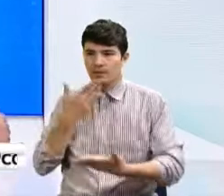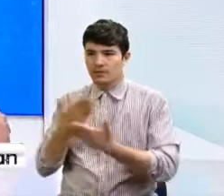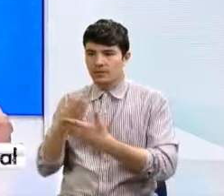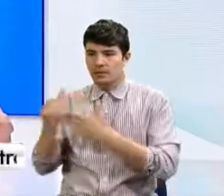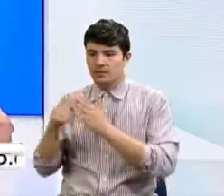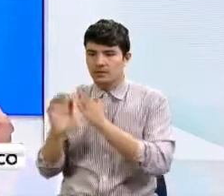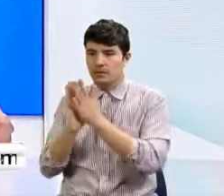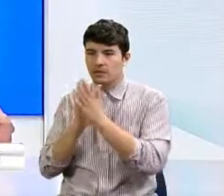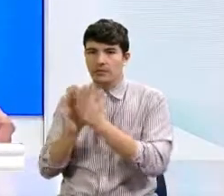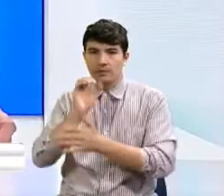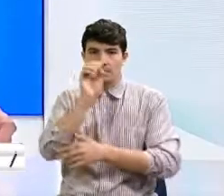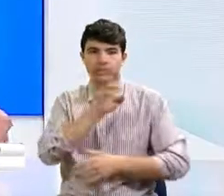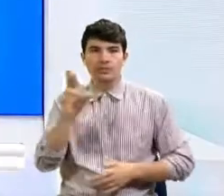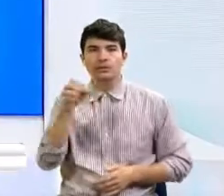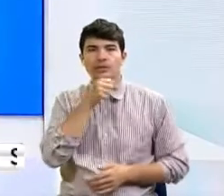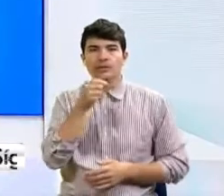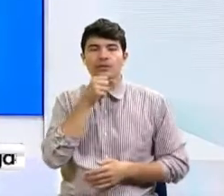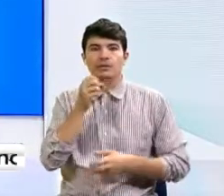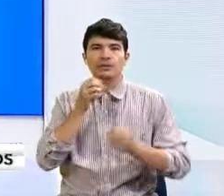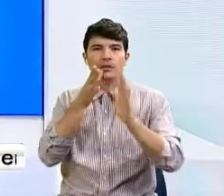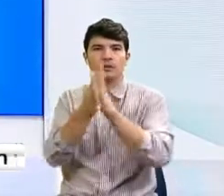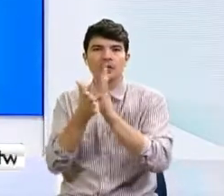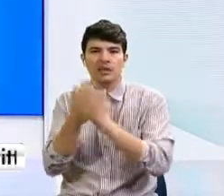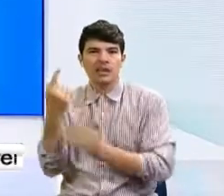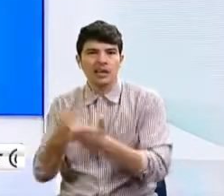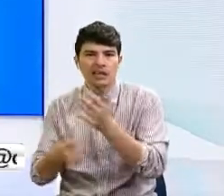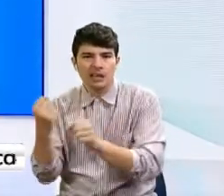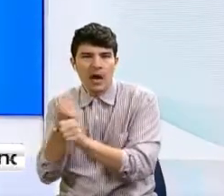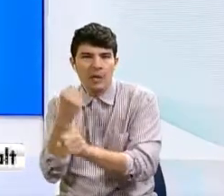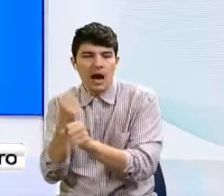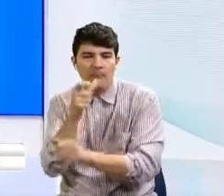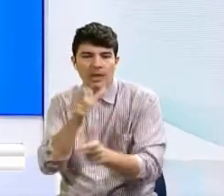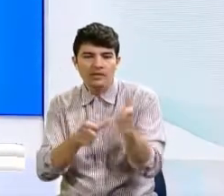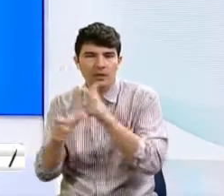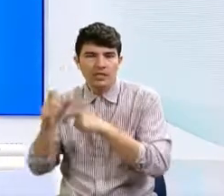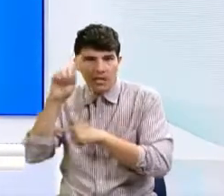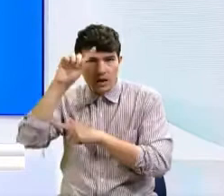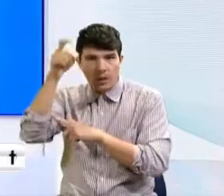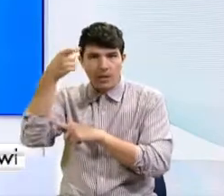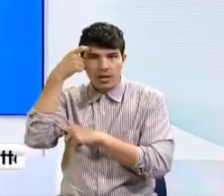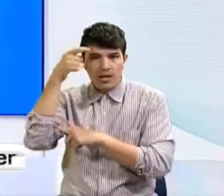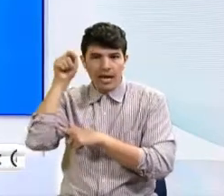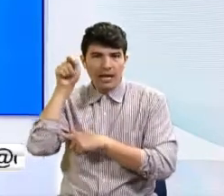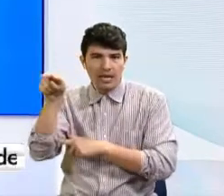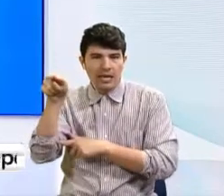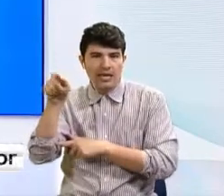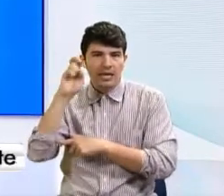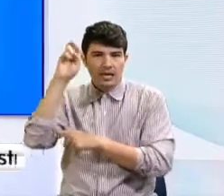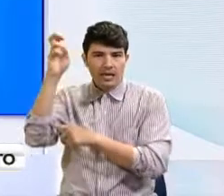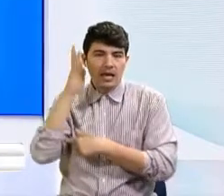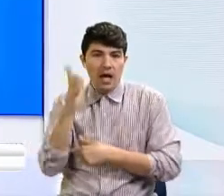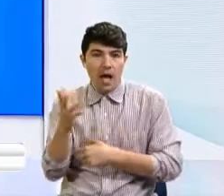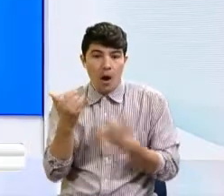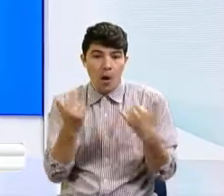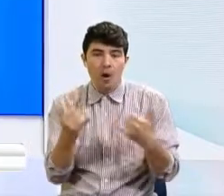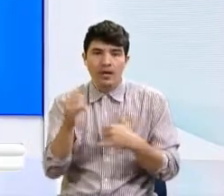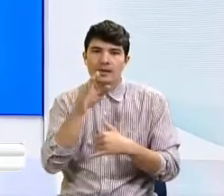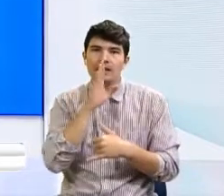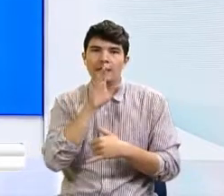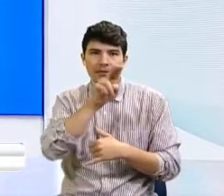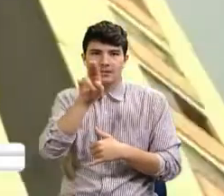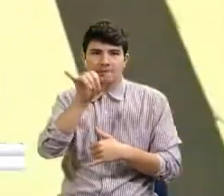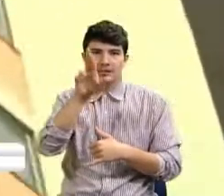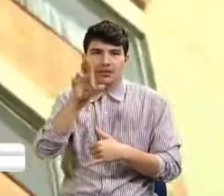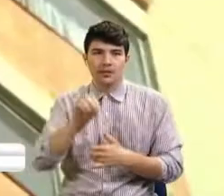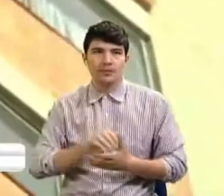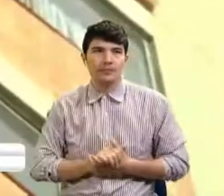gracias y oriente noticias le contamos en que trabajan los congresistas del gran santander hoy el turno es para el representante sirio fernández